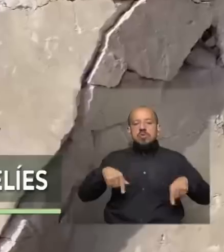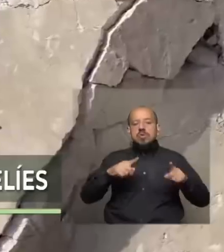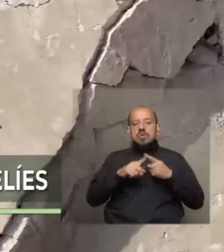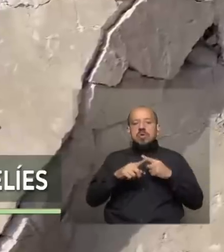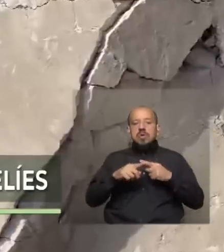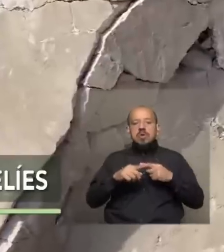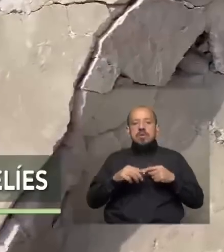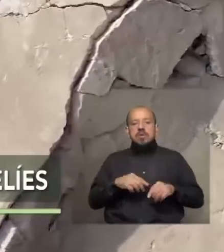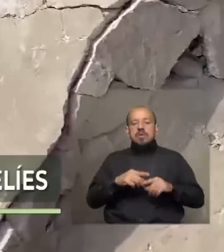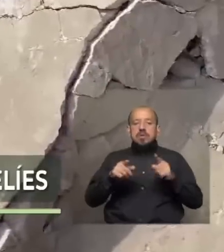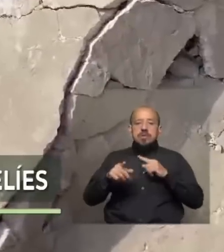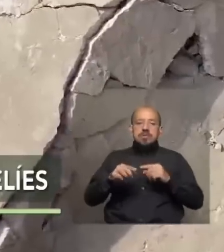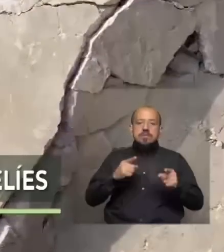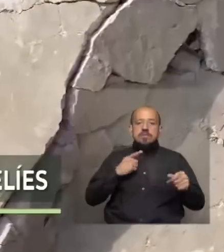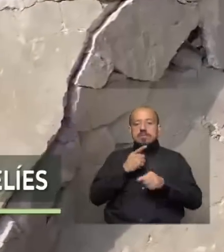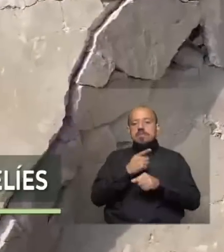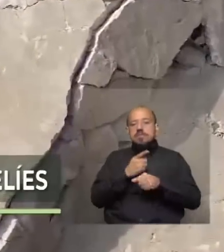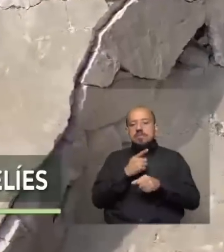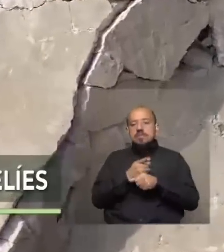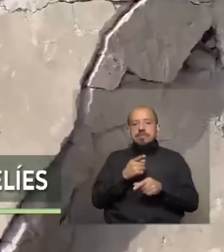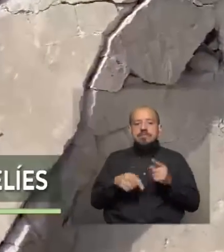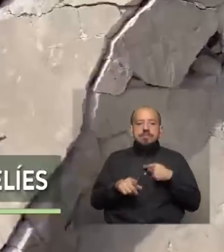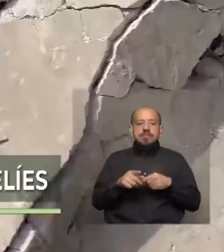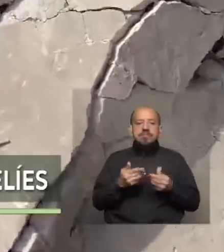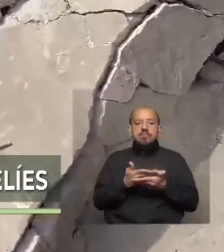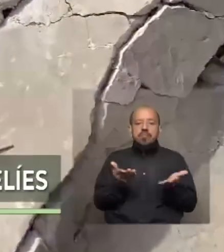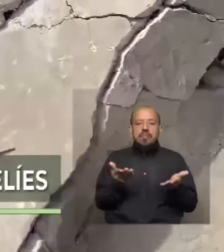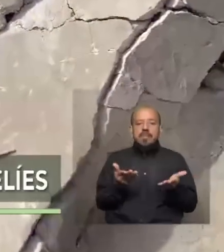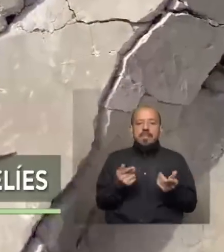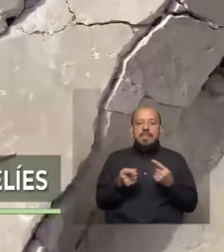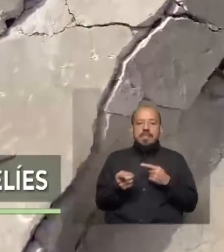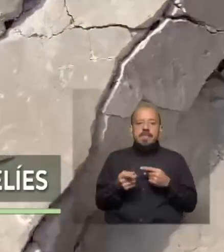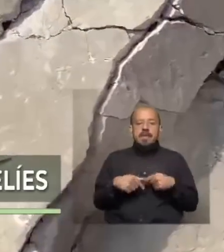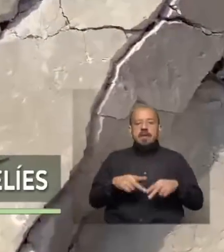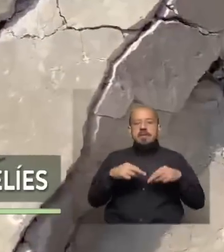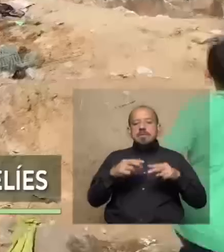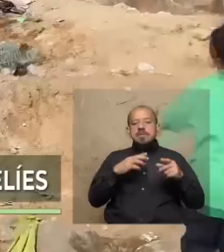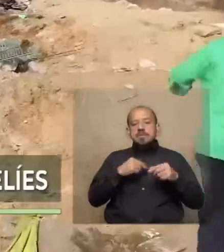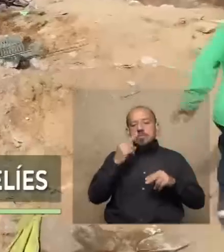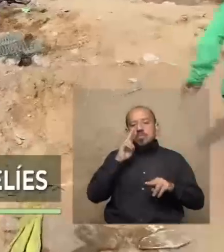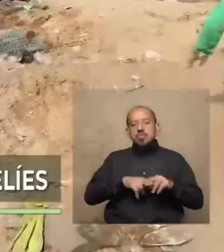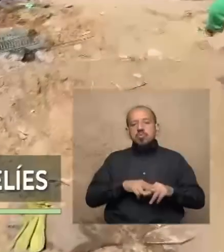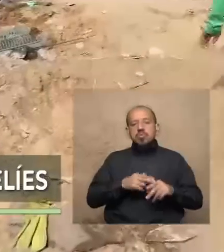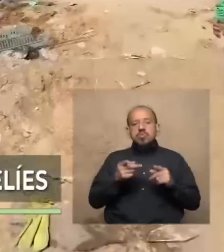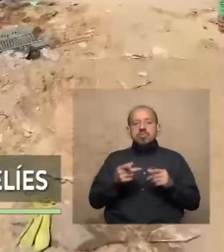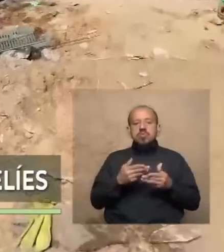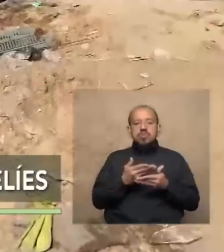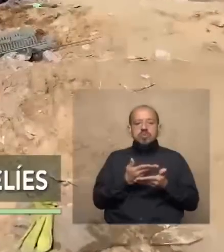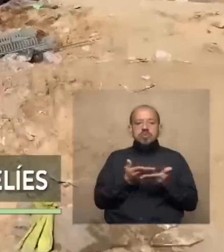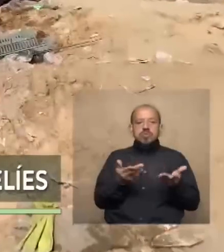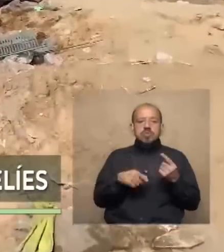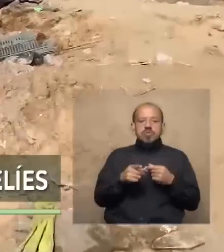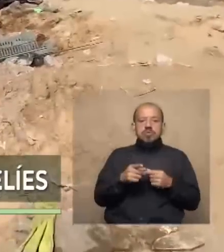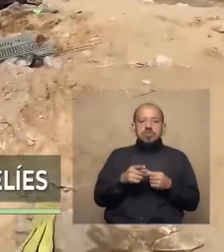islámica y lanzacohetes ocultos del movimiento islamista en el enclave palestino en las embestidas falleció yadal hassani alto comandante